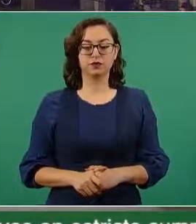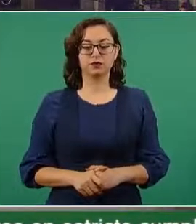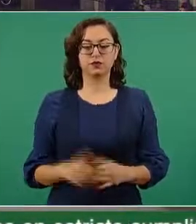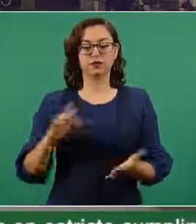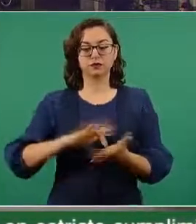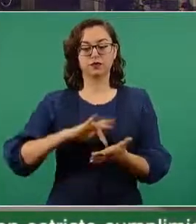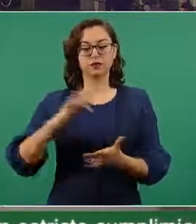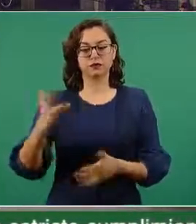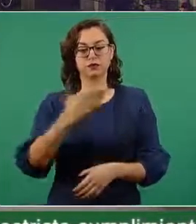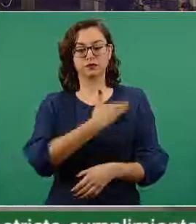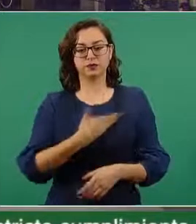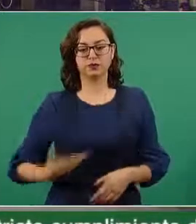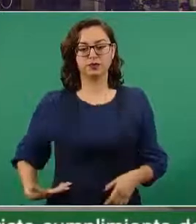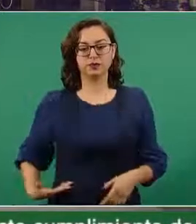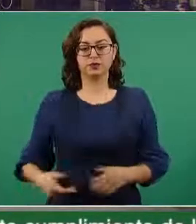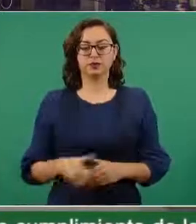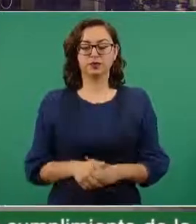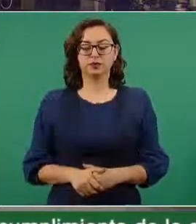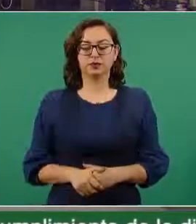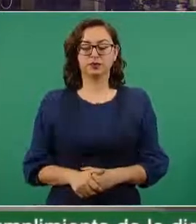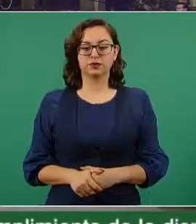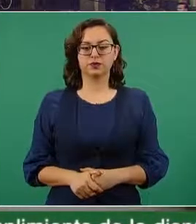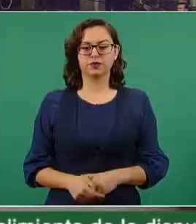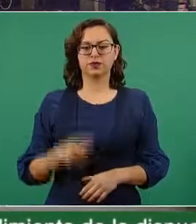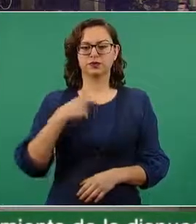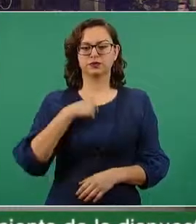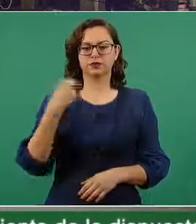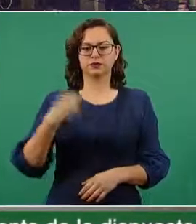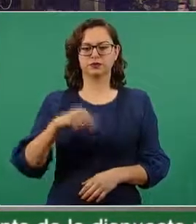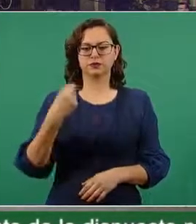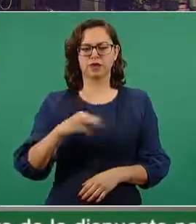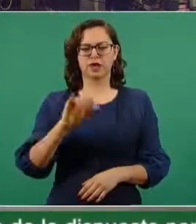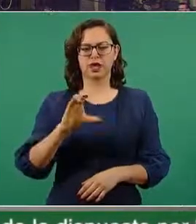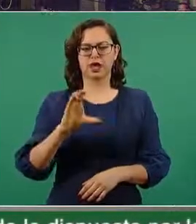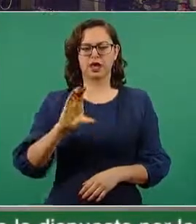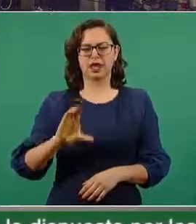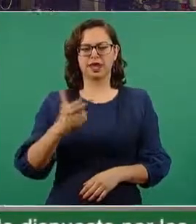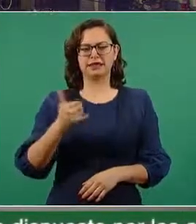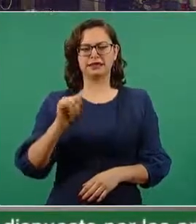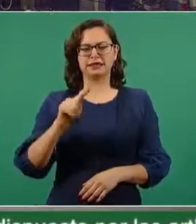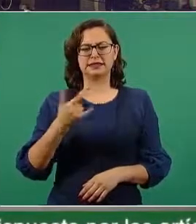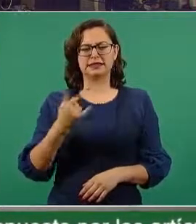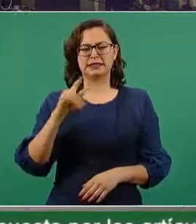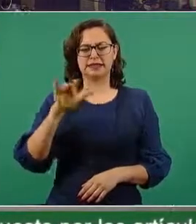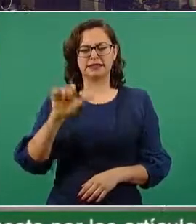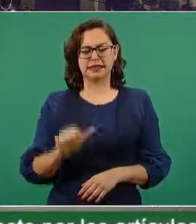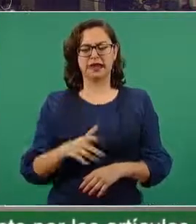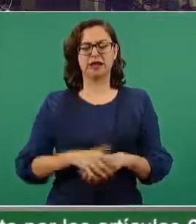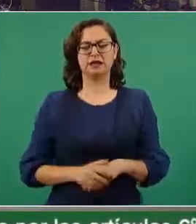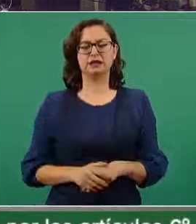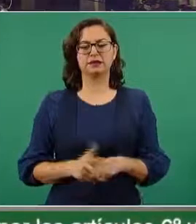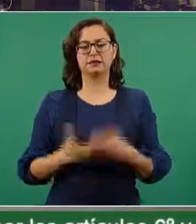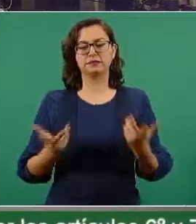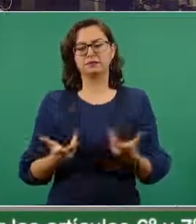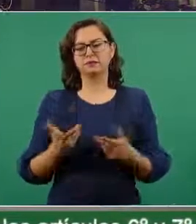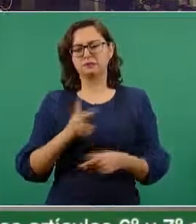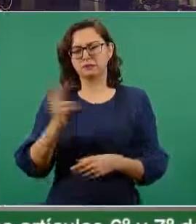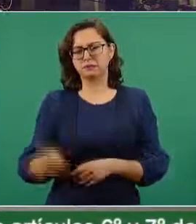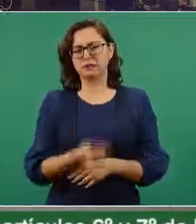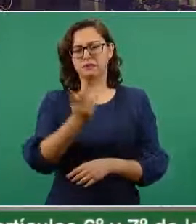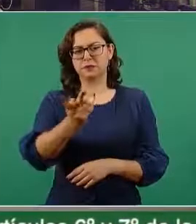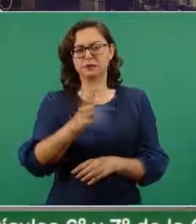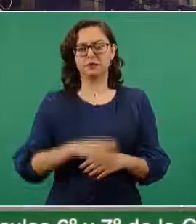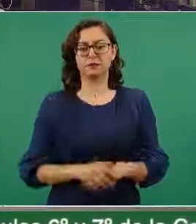Gracias, presidente. Cindia Cerda, de Canal 11, preguntar lo inmediato, su opinión sobre el proceso para